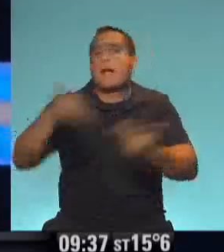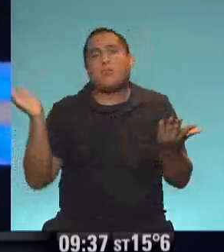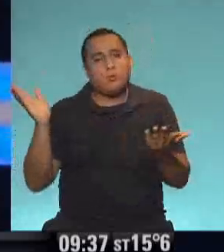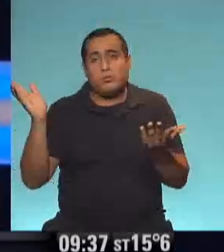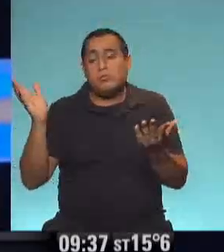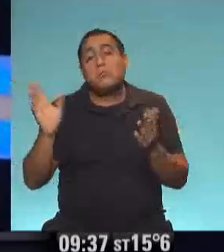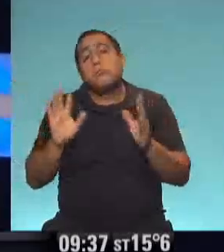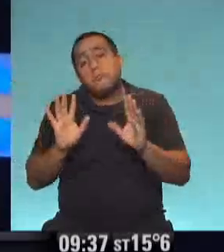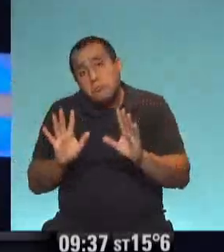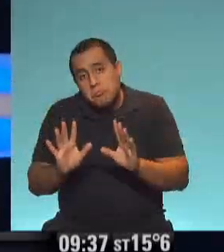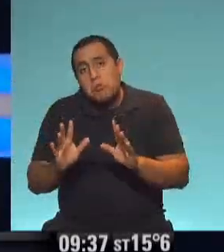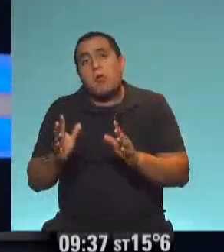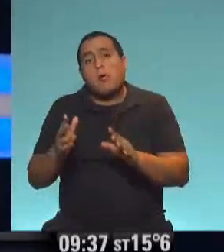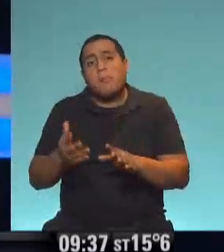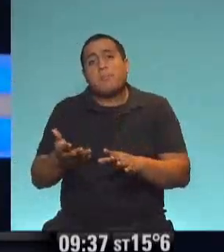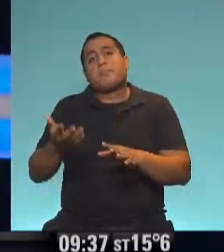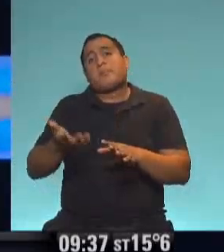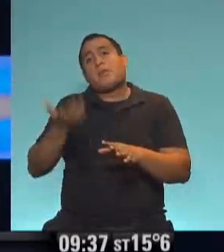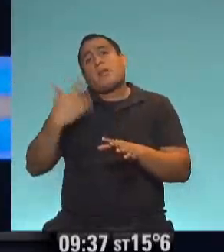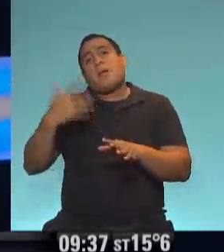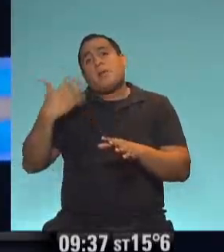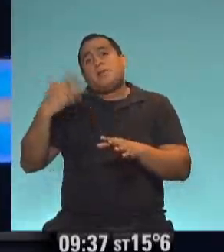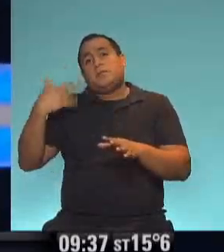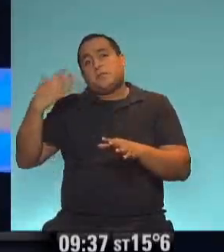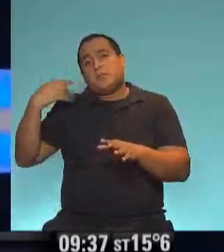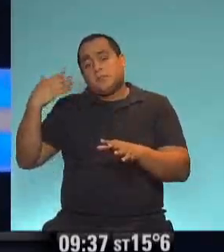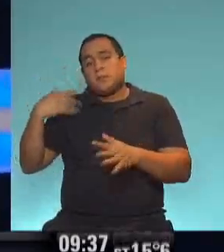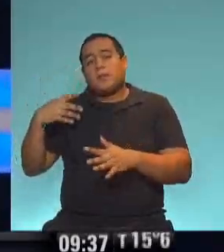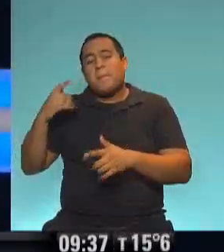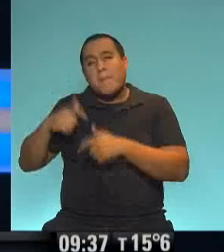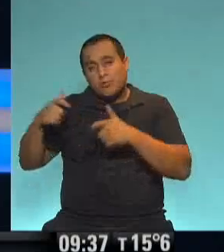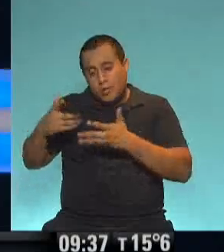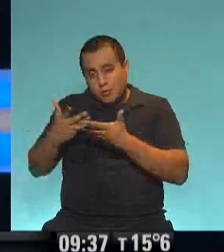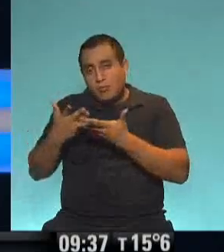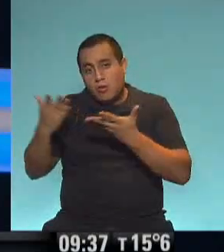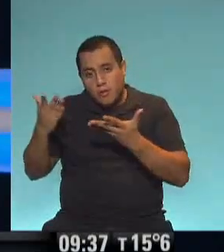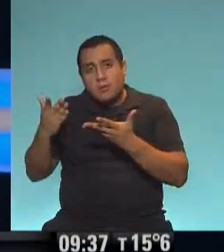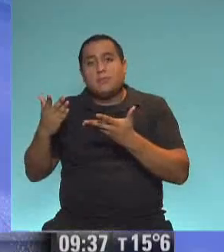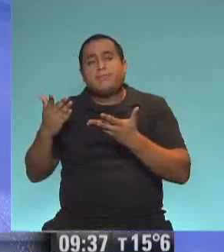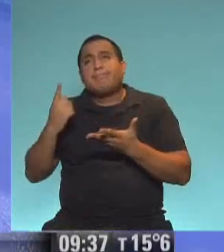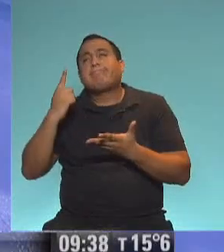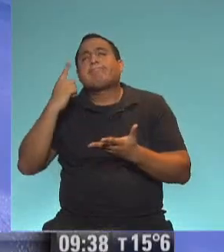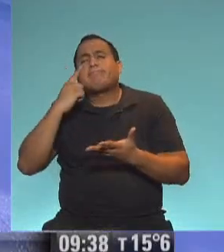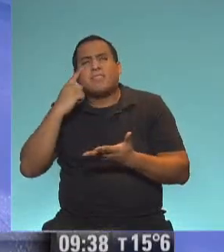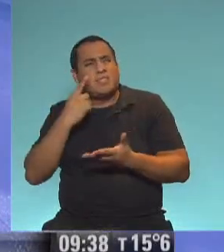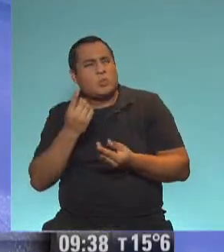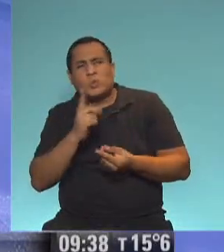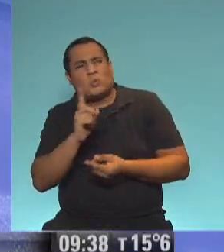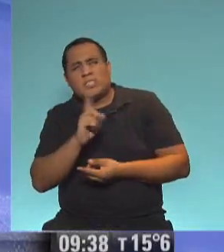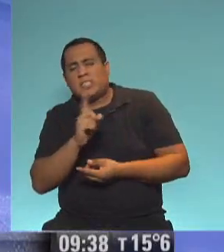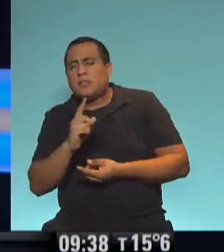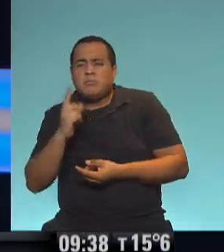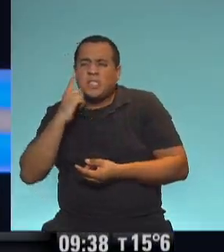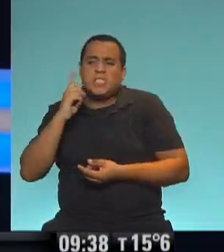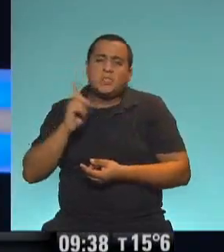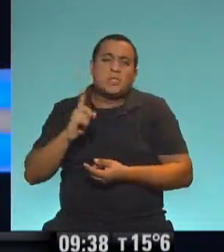que en un momento determinado de la sociedad se veía de otra manera. Y